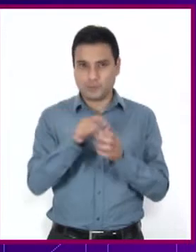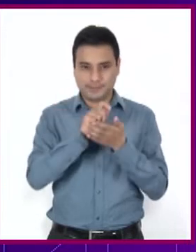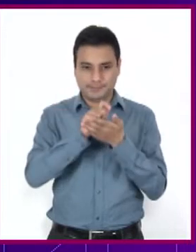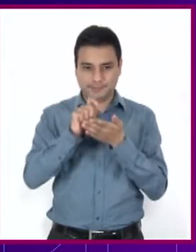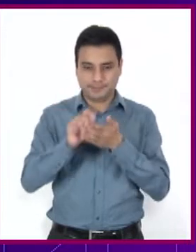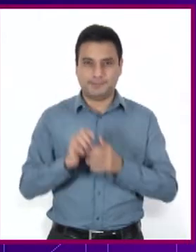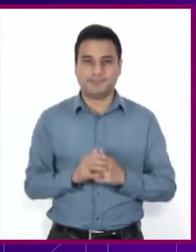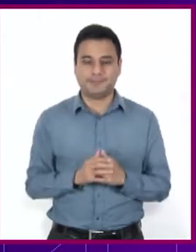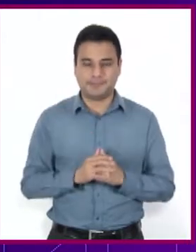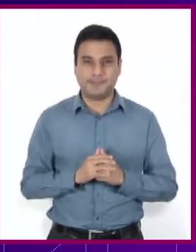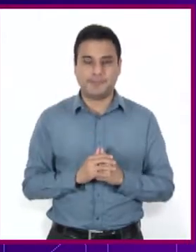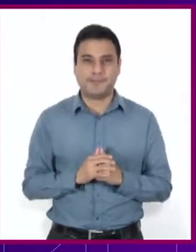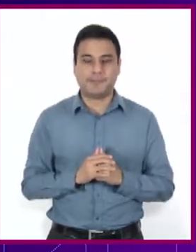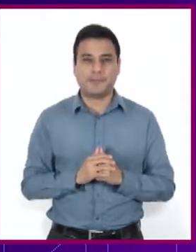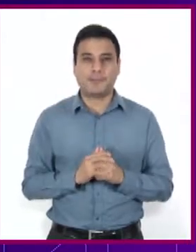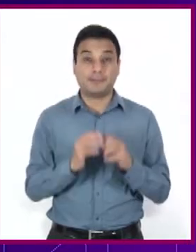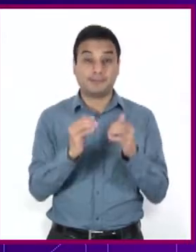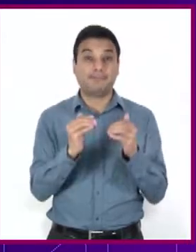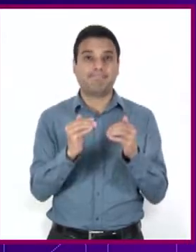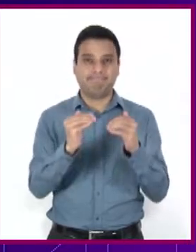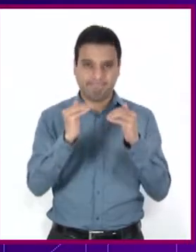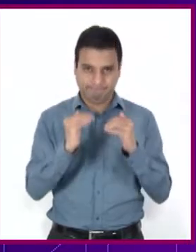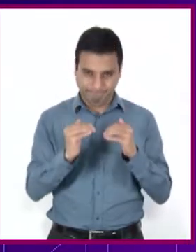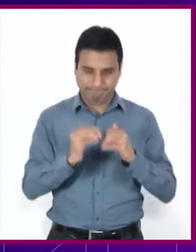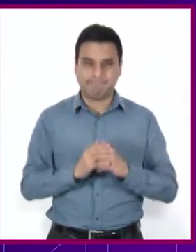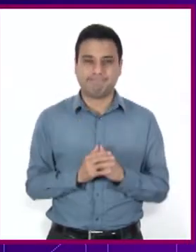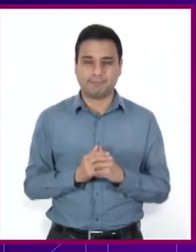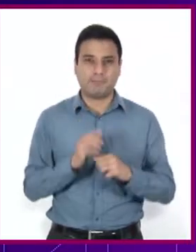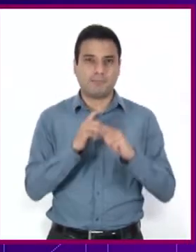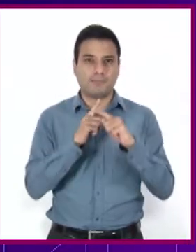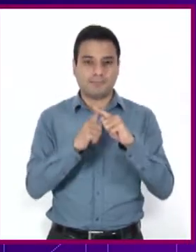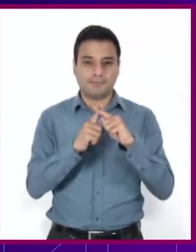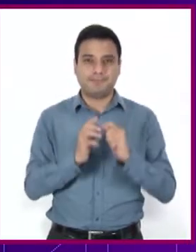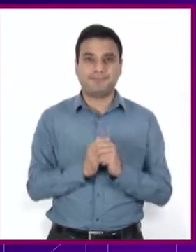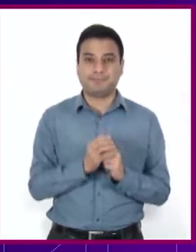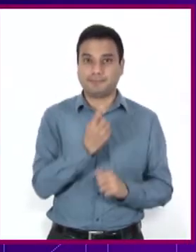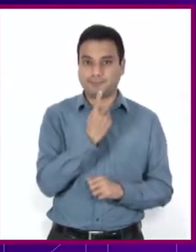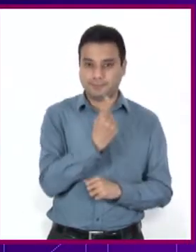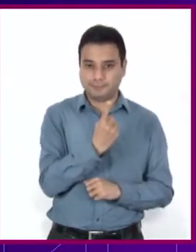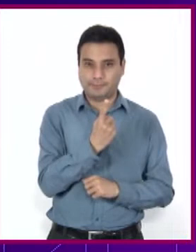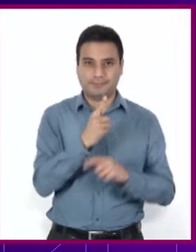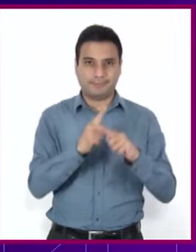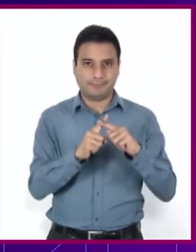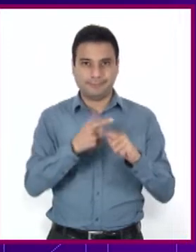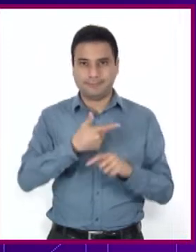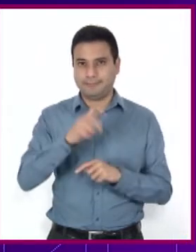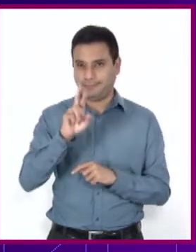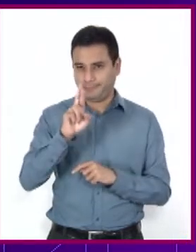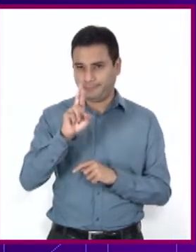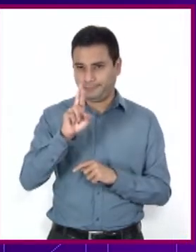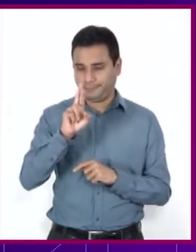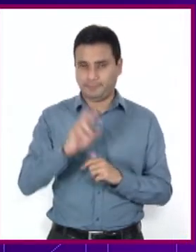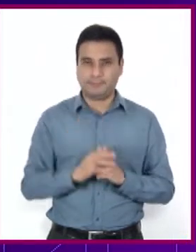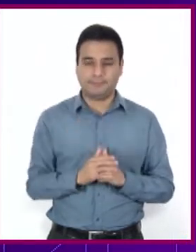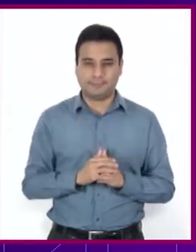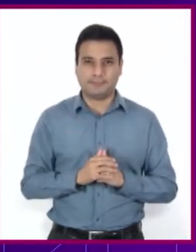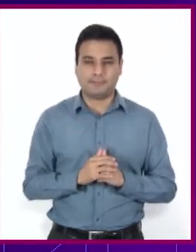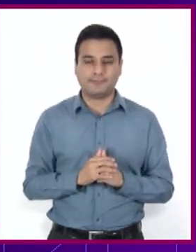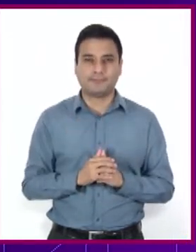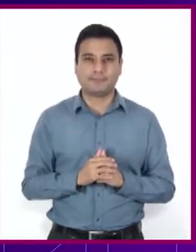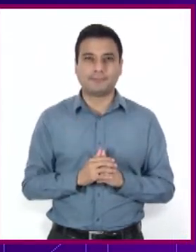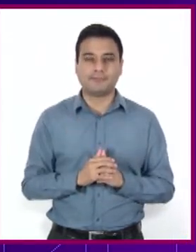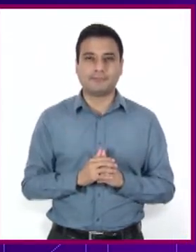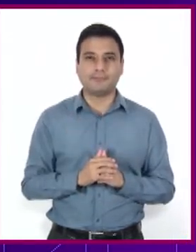el numerador. Posteriormente, multiplicamos el 1 por gramos que se encuentran en la parte